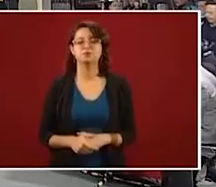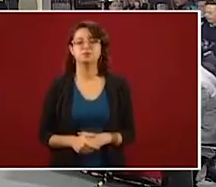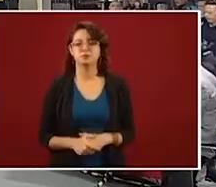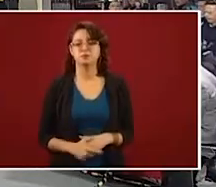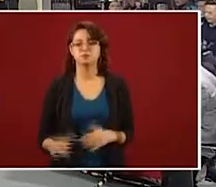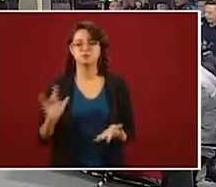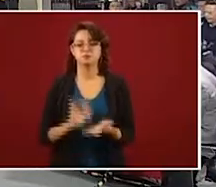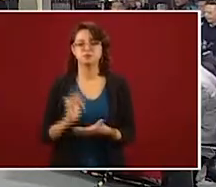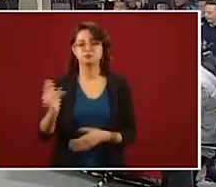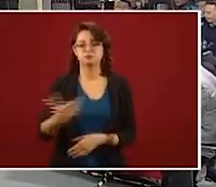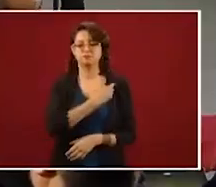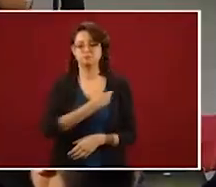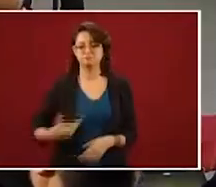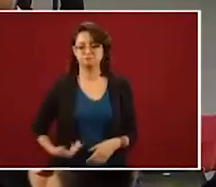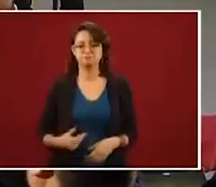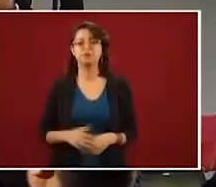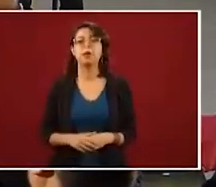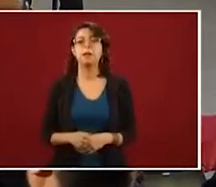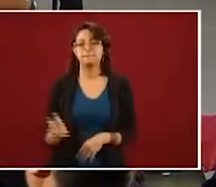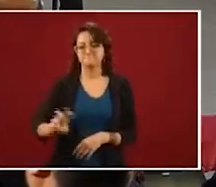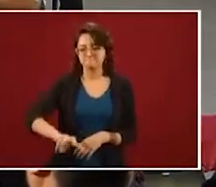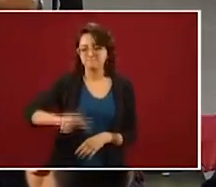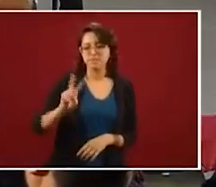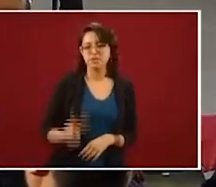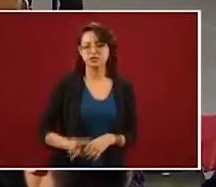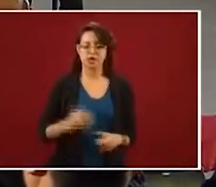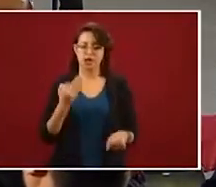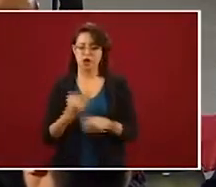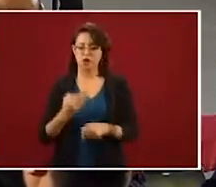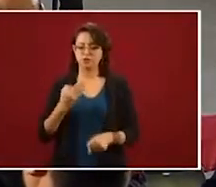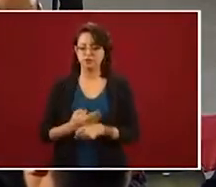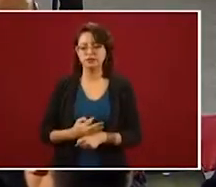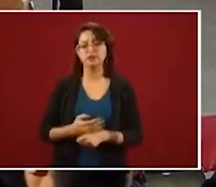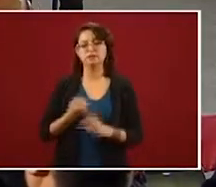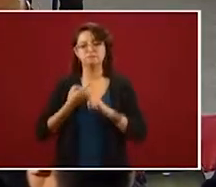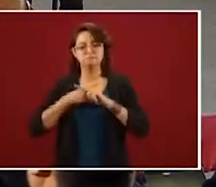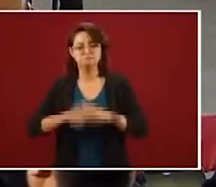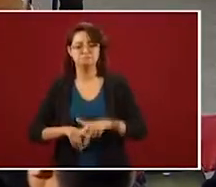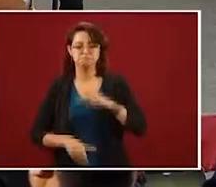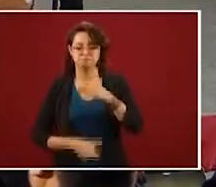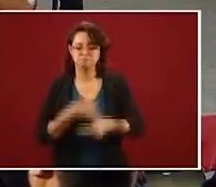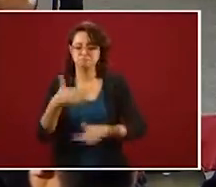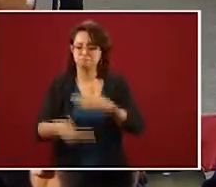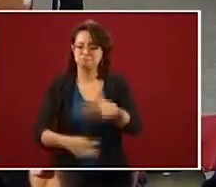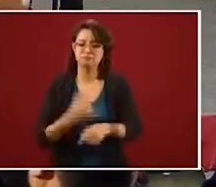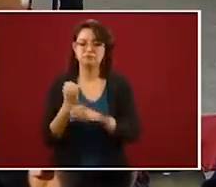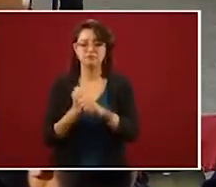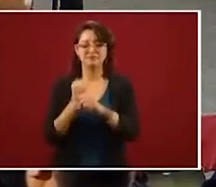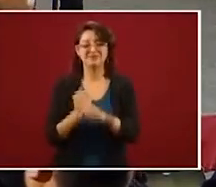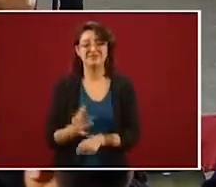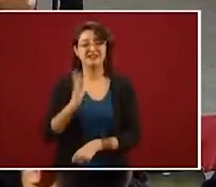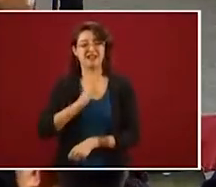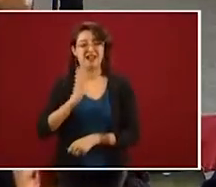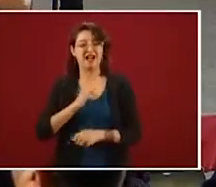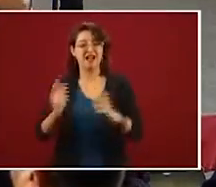Gracias, presidente. Efectivamente, estamos haciendo un proceso, como ustedes saben, de hecho, 7 líneas de